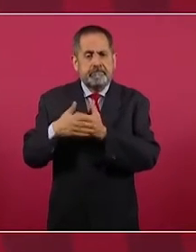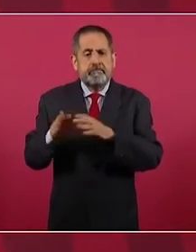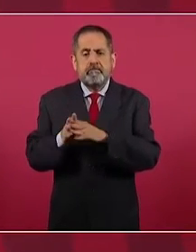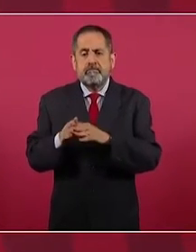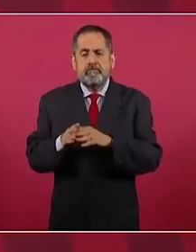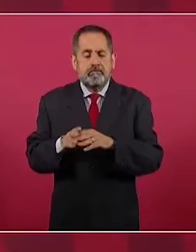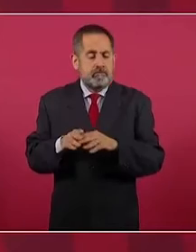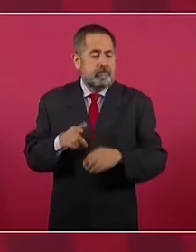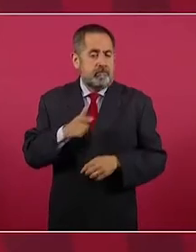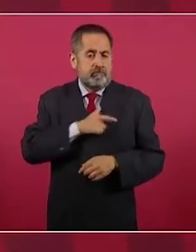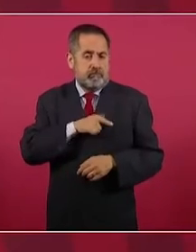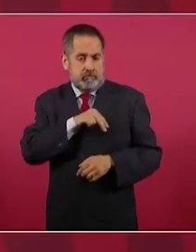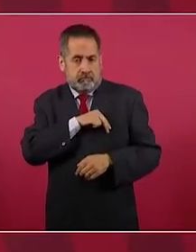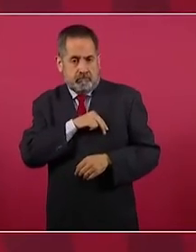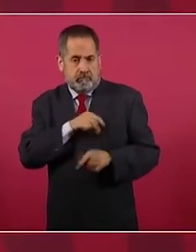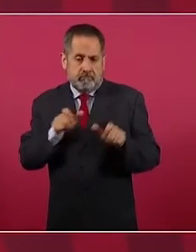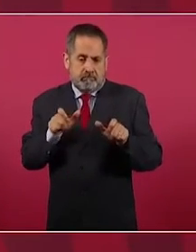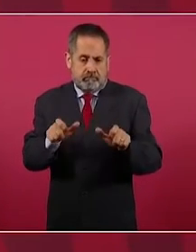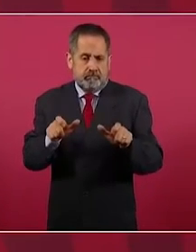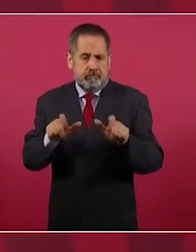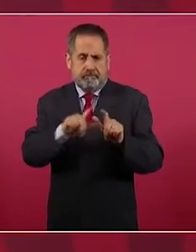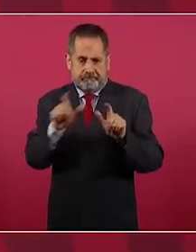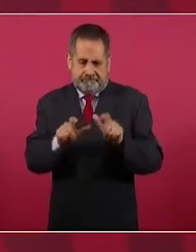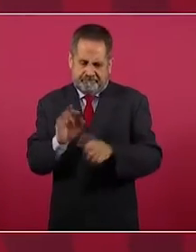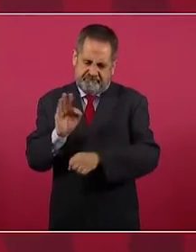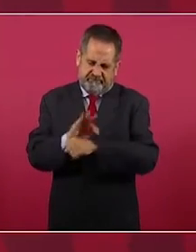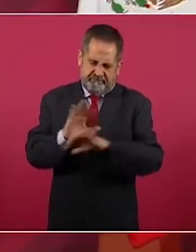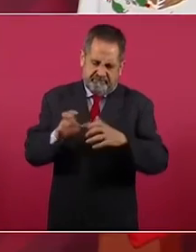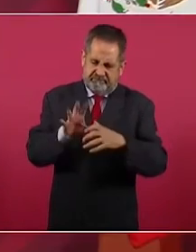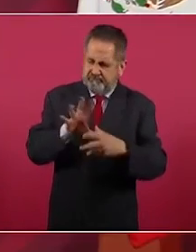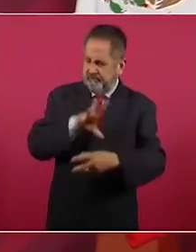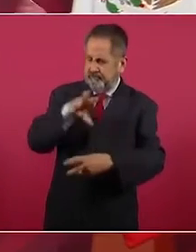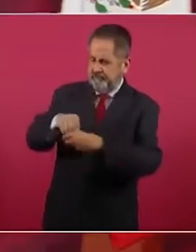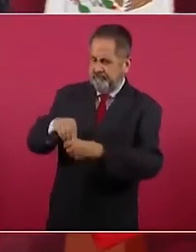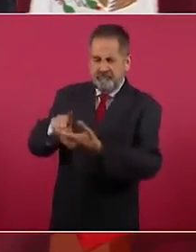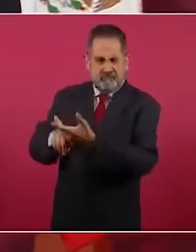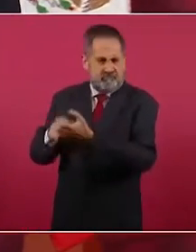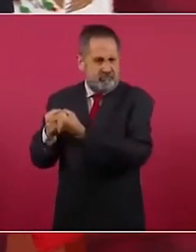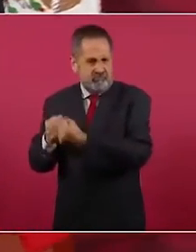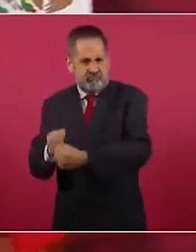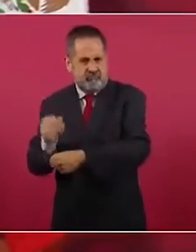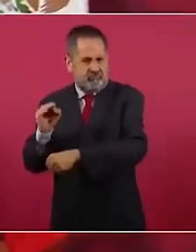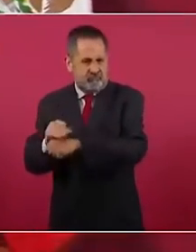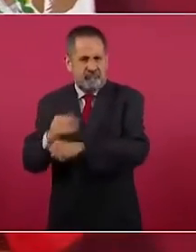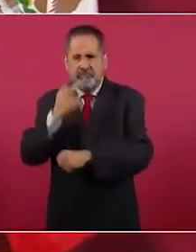la Guardia Nacional y al mismo tiempo